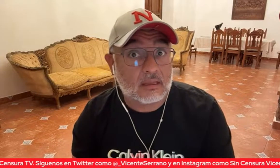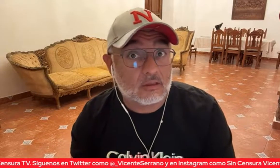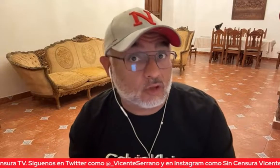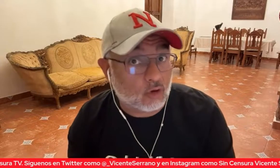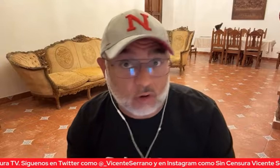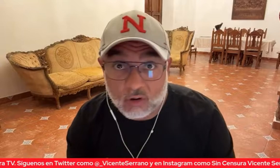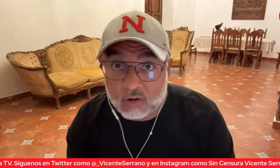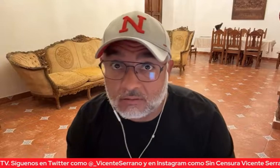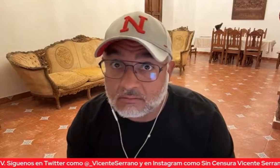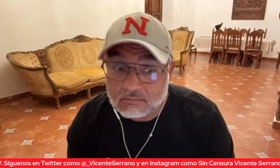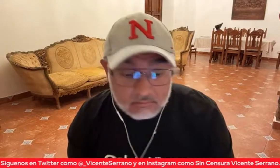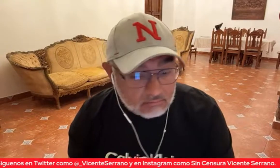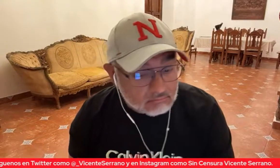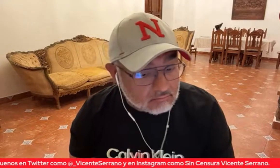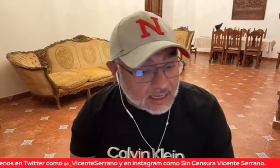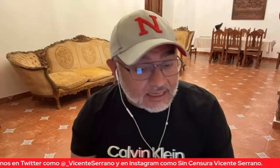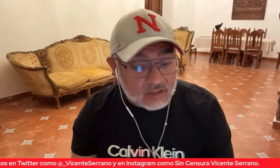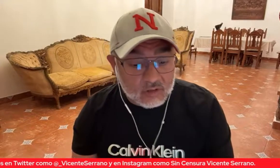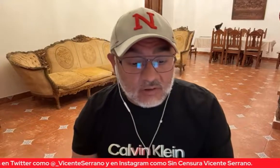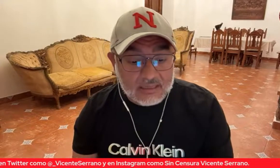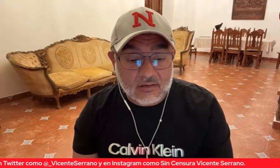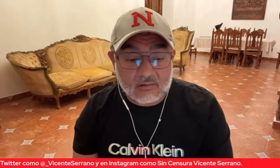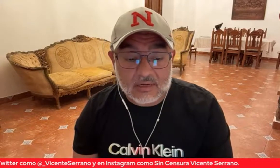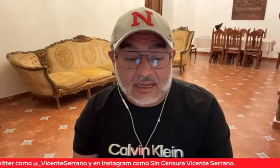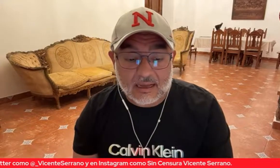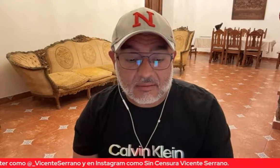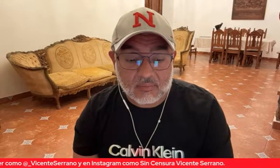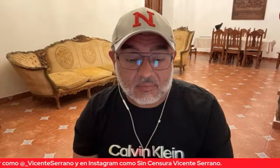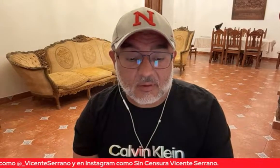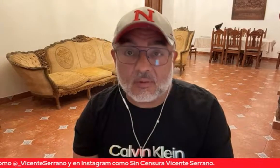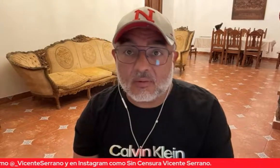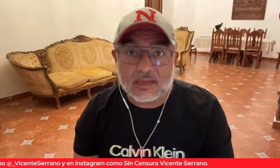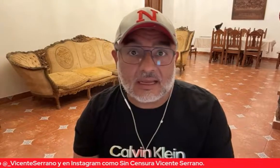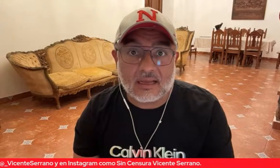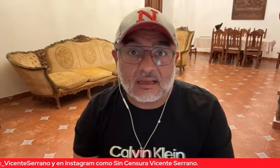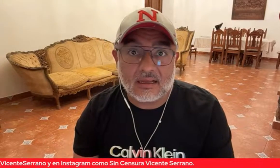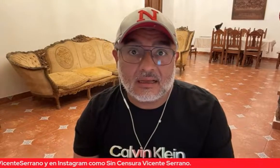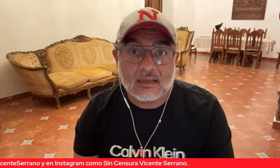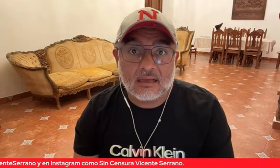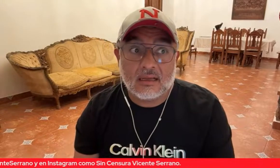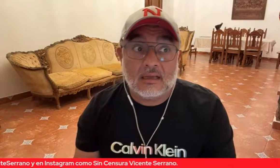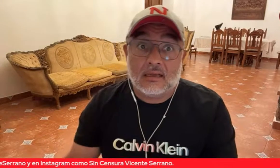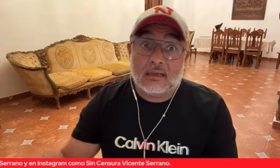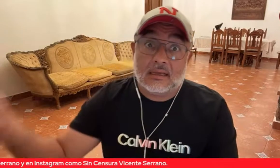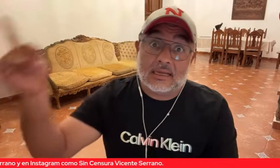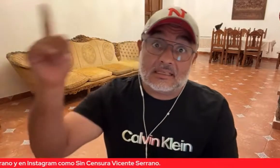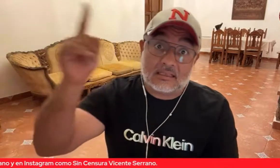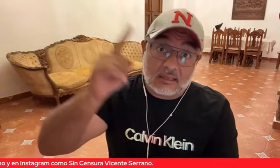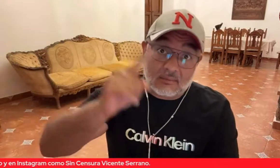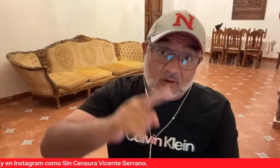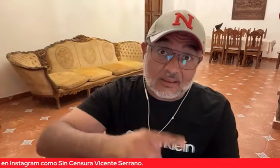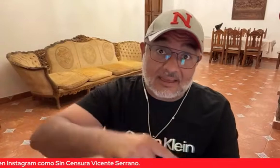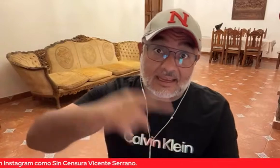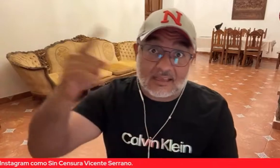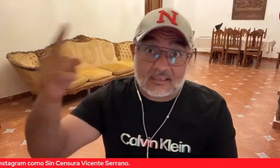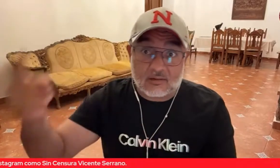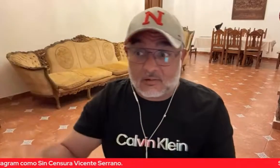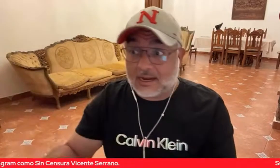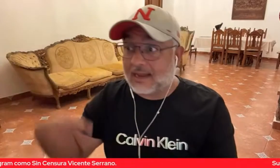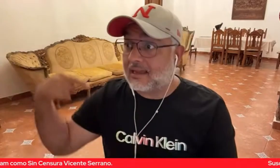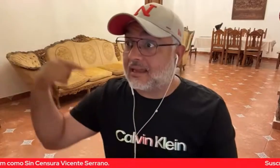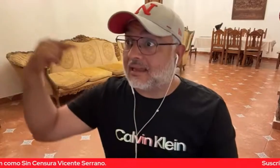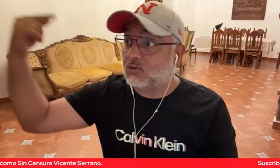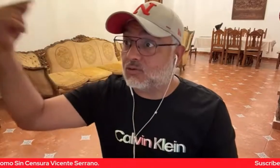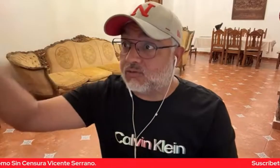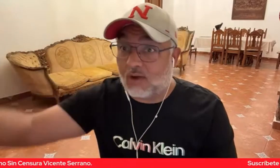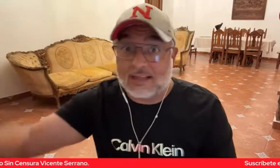Morena. No, eso no asegura ProPublica. Es Tim Golden que